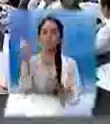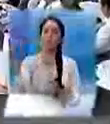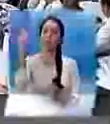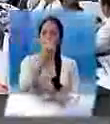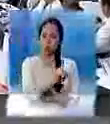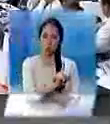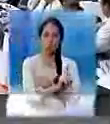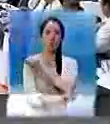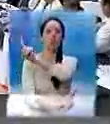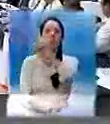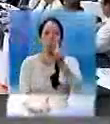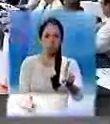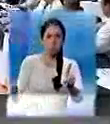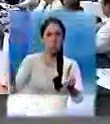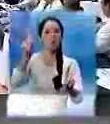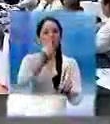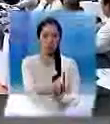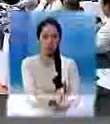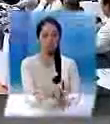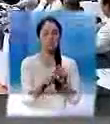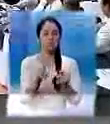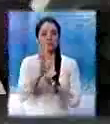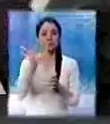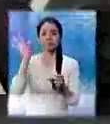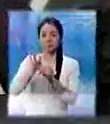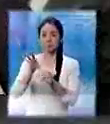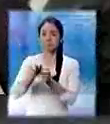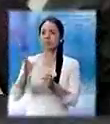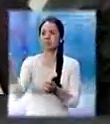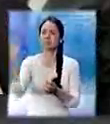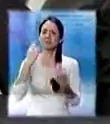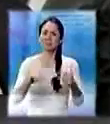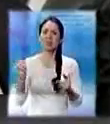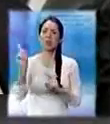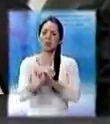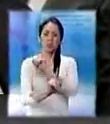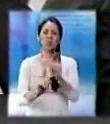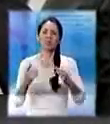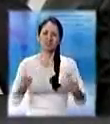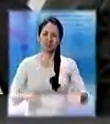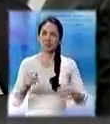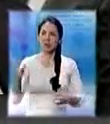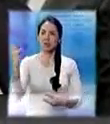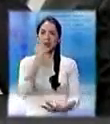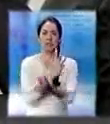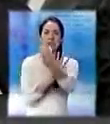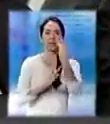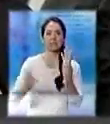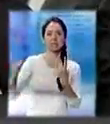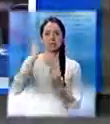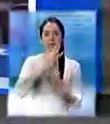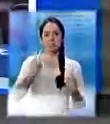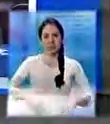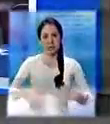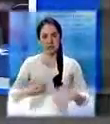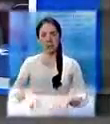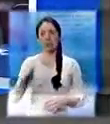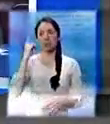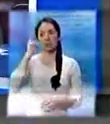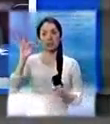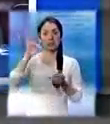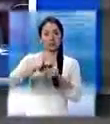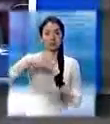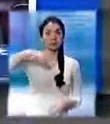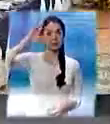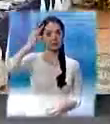uno. Luego por la tarde decidieron dar su voto de 3 en 3 para agilizar el proceso. Otro de los magistrados que busca la reelección